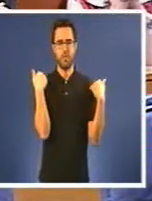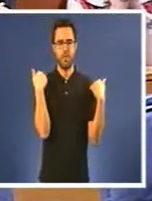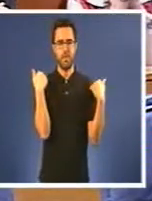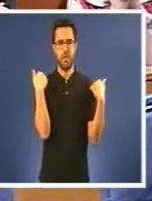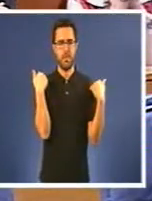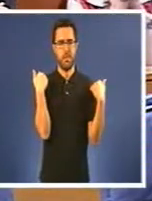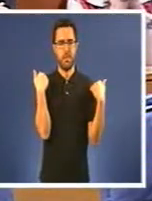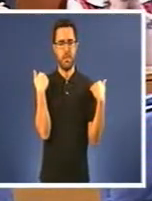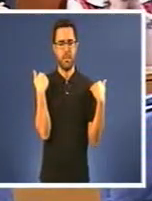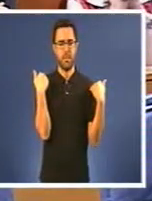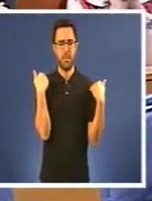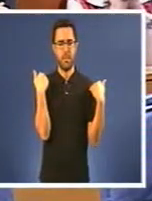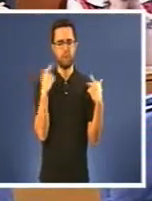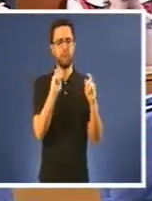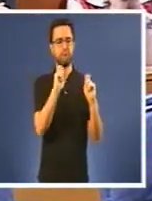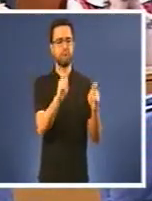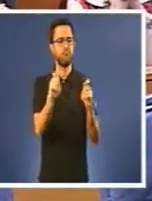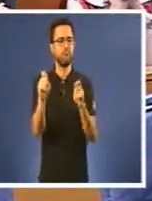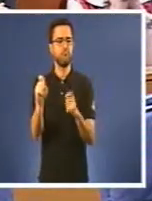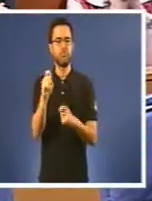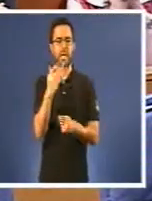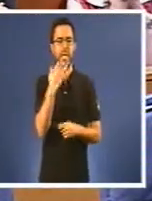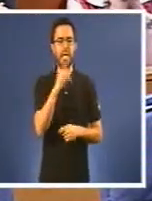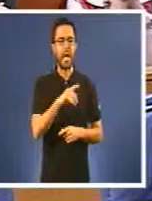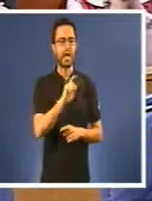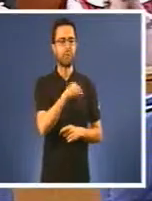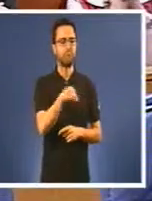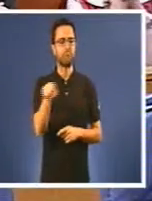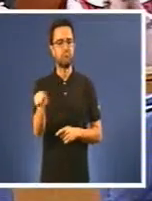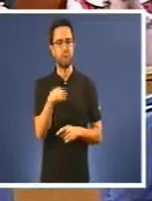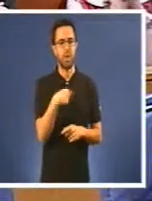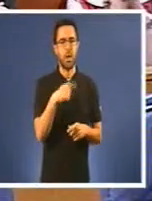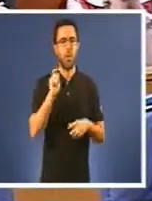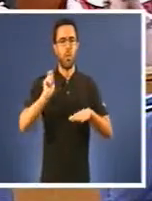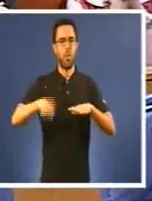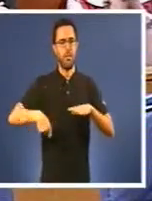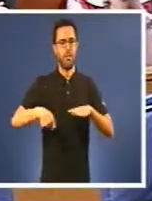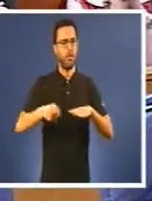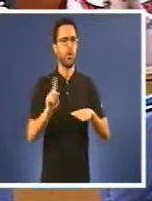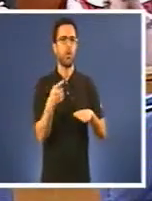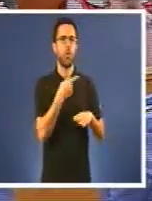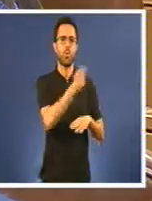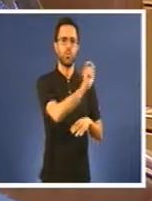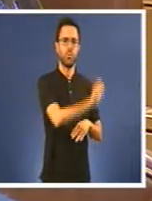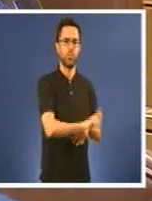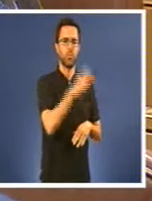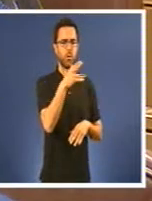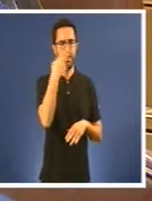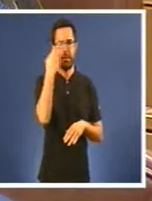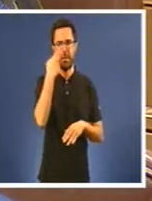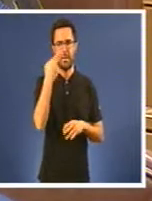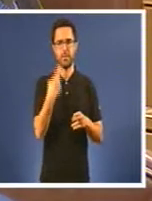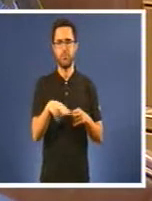depurar o xuez. No las van a depurar ustedes en base a sus intereses políticos. Y cuando ustedes falan de